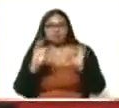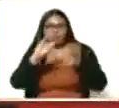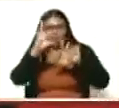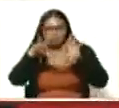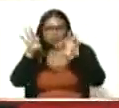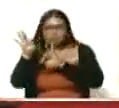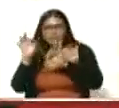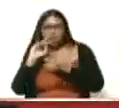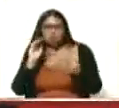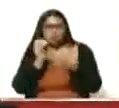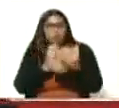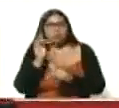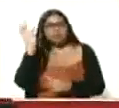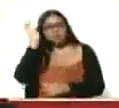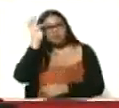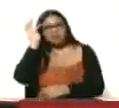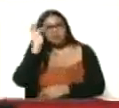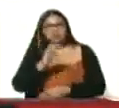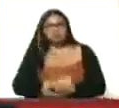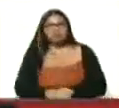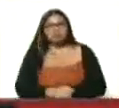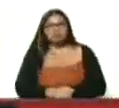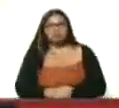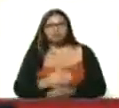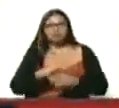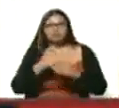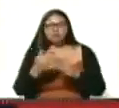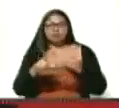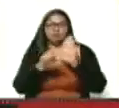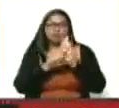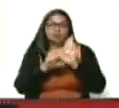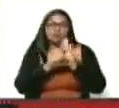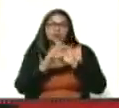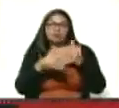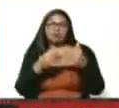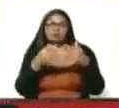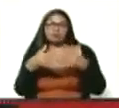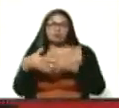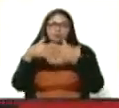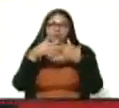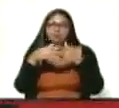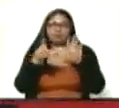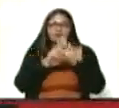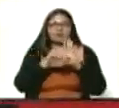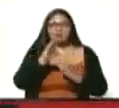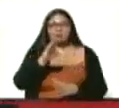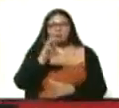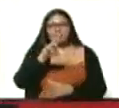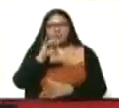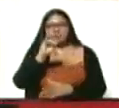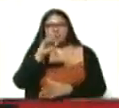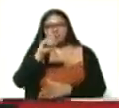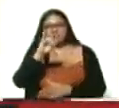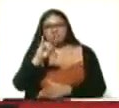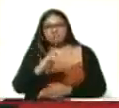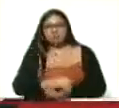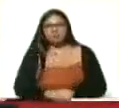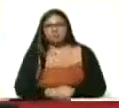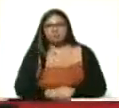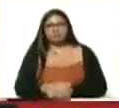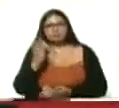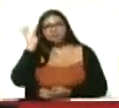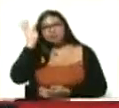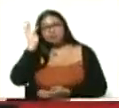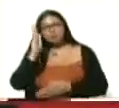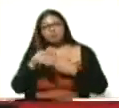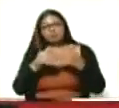que encontró la fiscalía. Porque hay una ley que en Estados Unidos se llama la ley Brady, en donde obliga a la fiscalía a